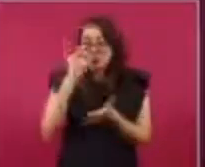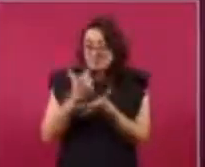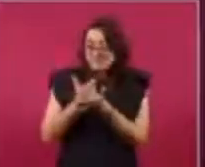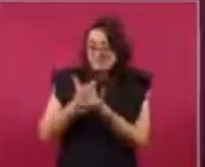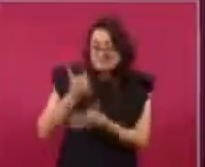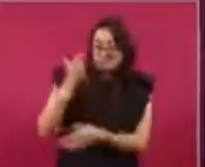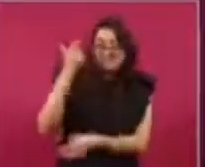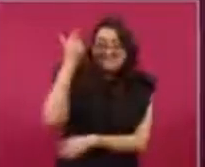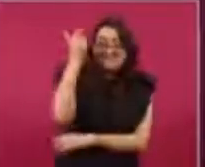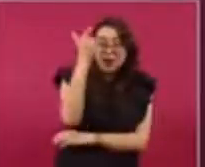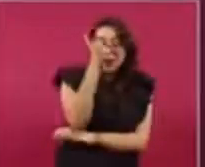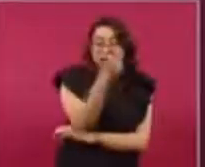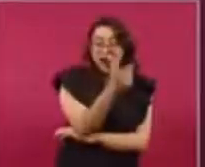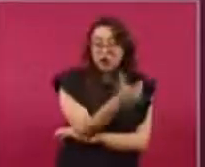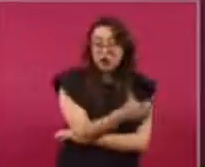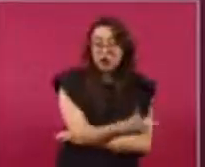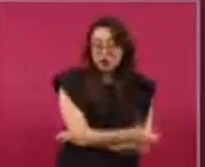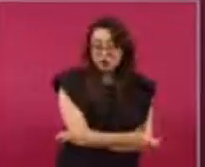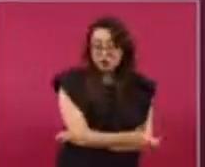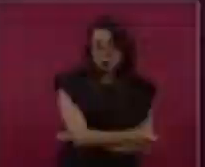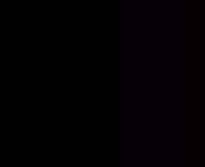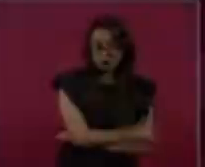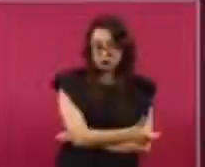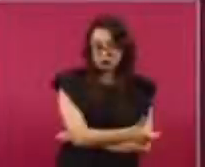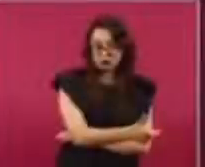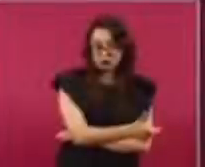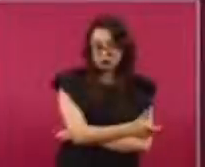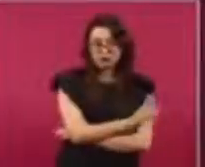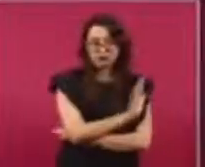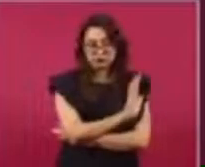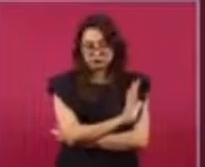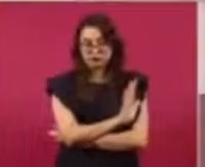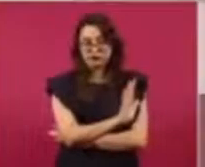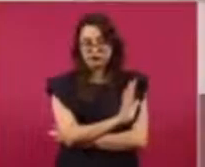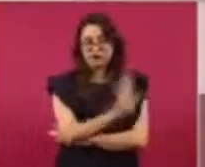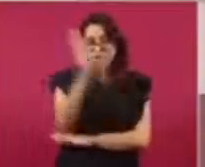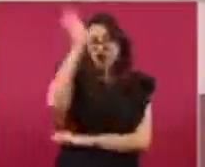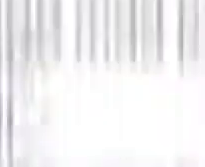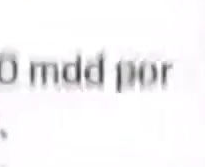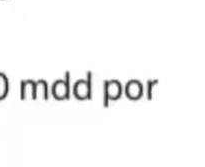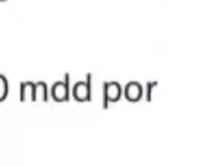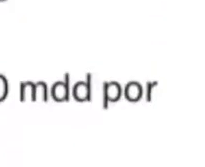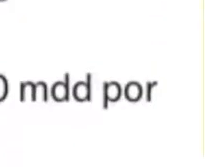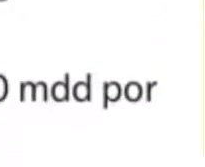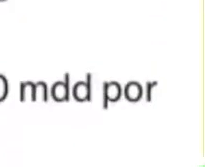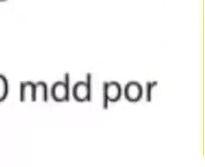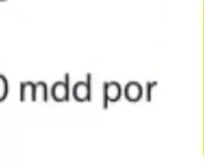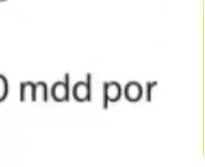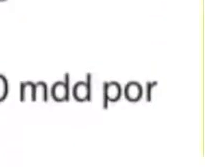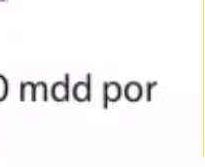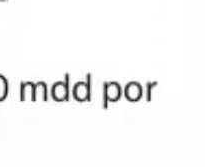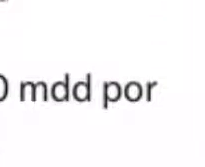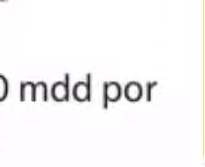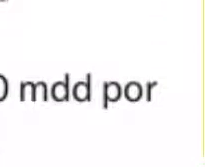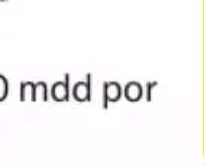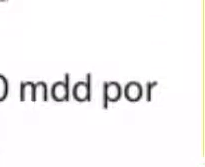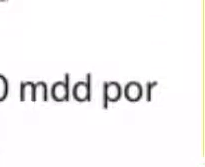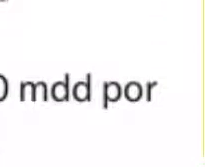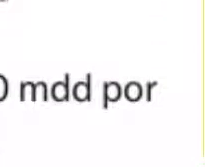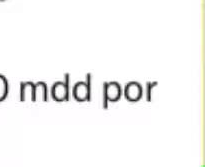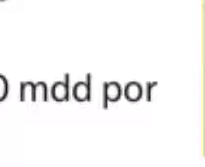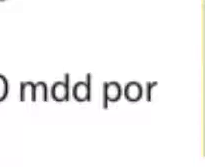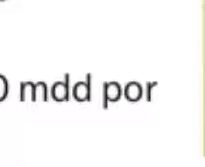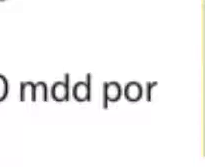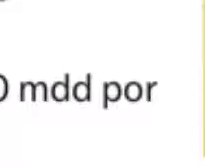la balú cuando se va a hacer una obra en este mismo sentido mostró un tweet del periodista de areo Celis en donde